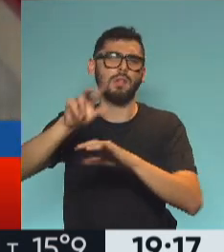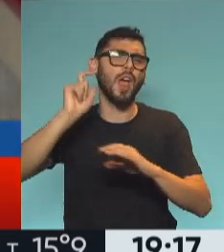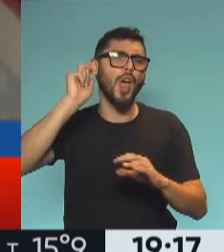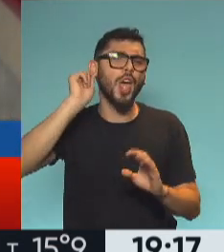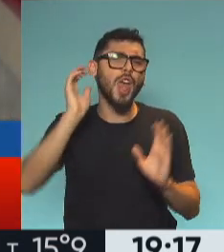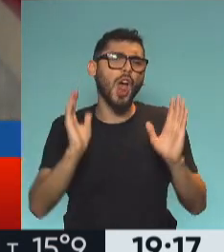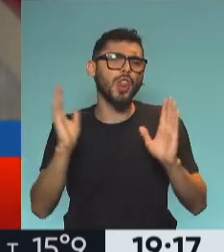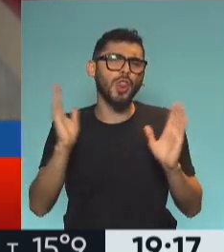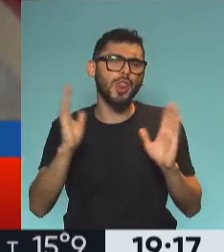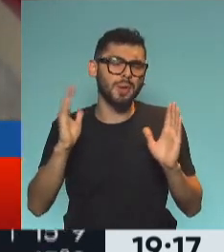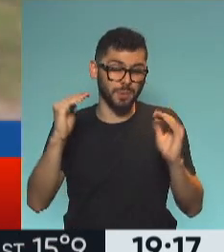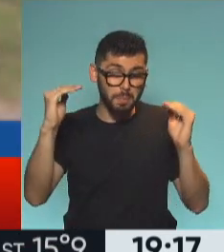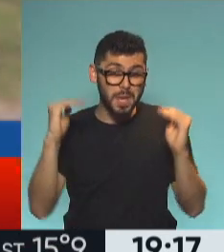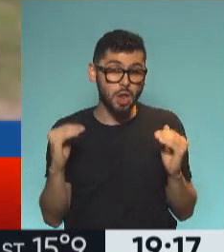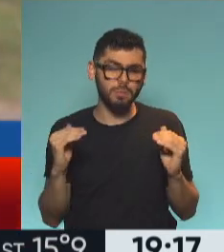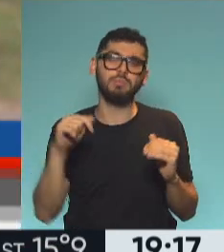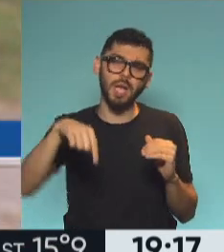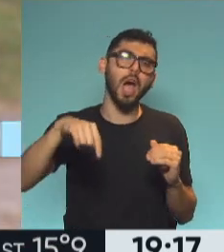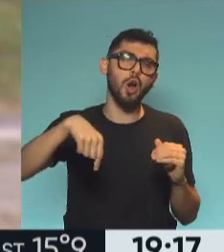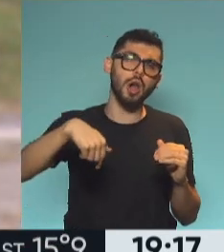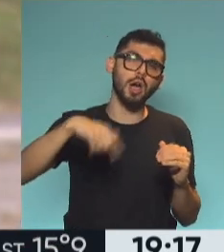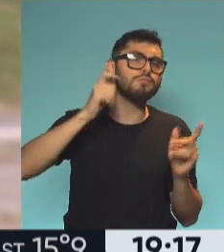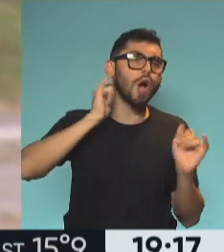cambiado, ha variado? Sí, ahora son más jóvenes.